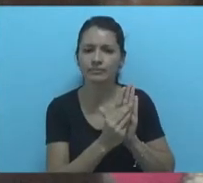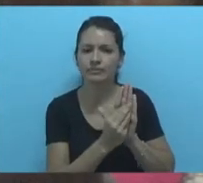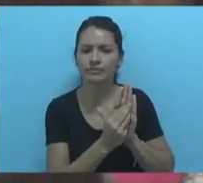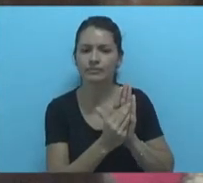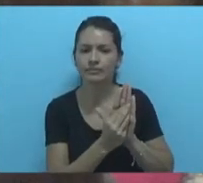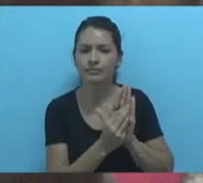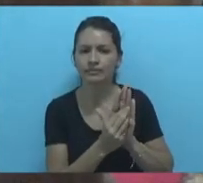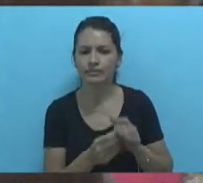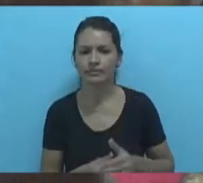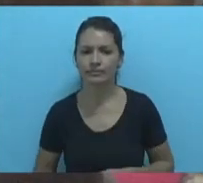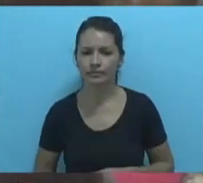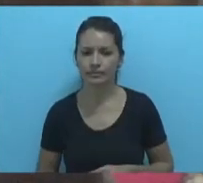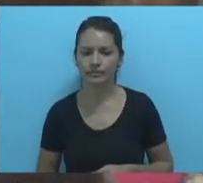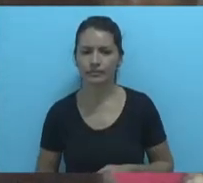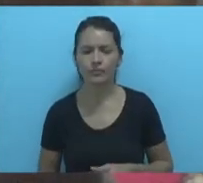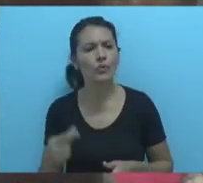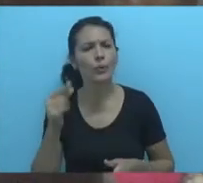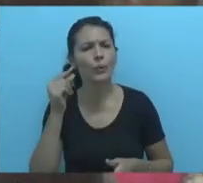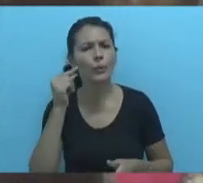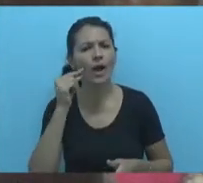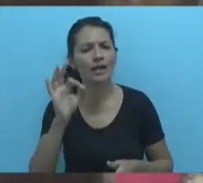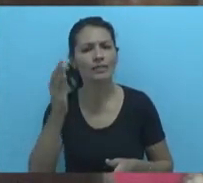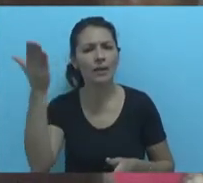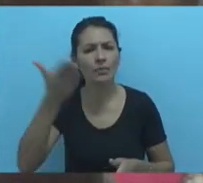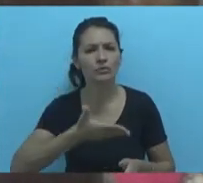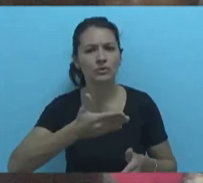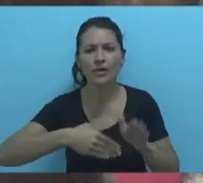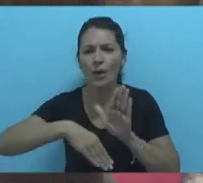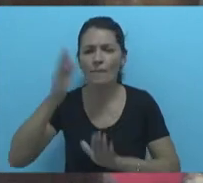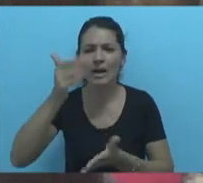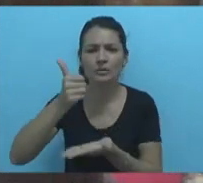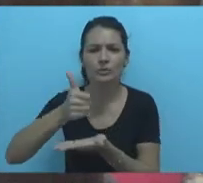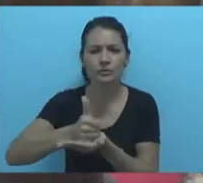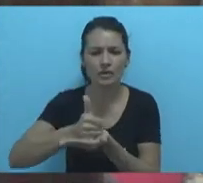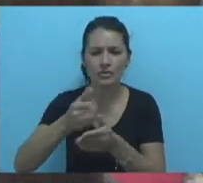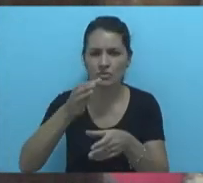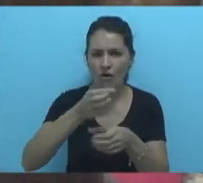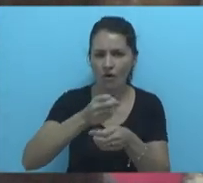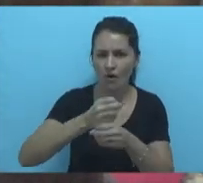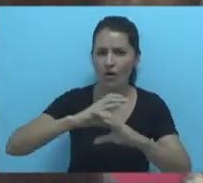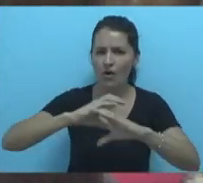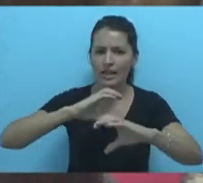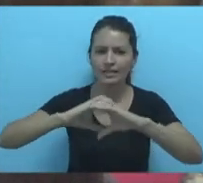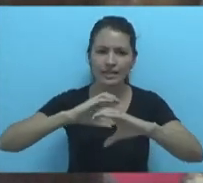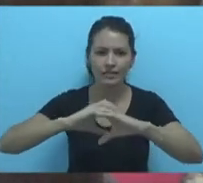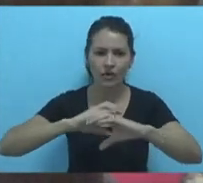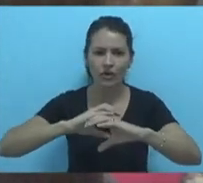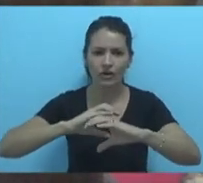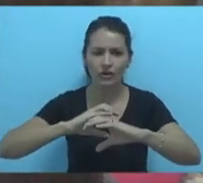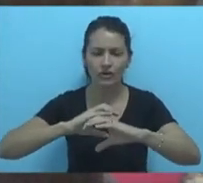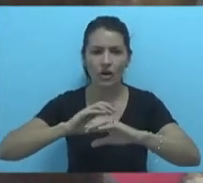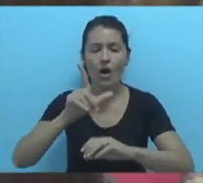Incrementa prácticamente en un 40% los subsidios al transporte urbano e interurbano de pasajeros de